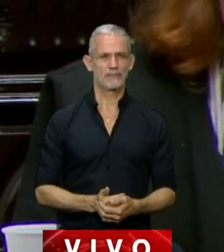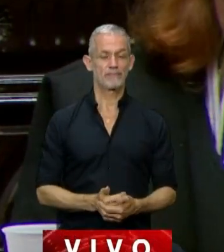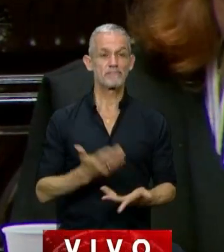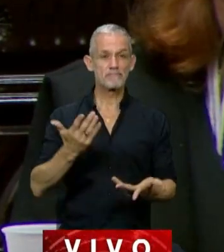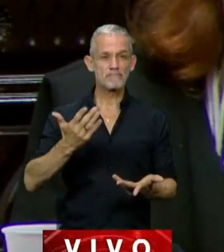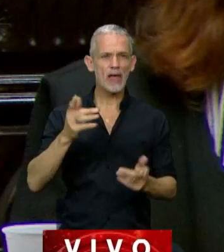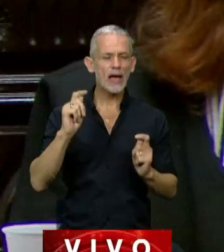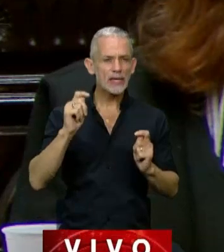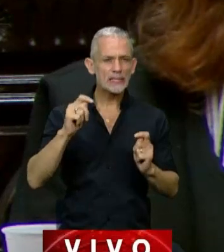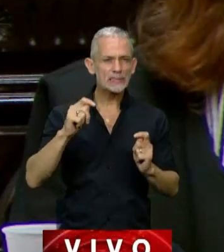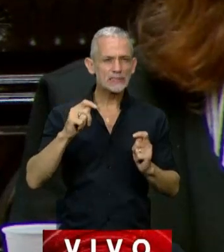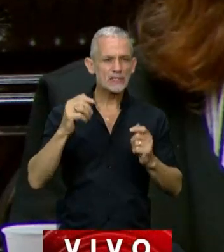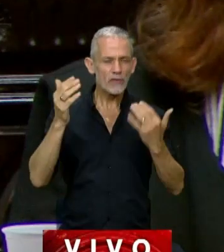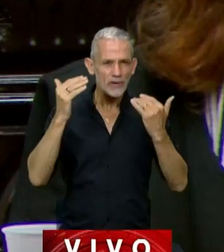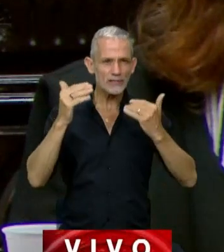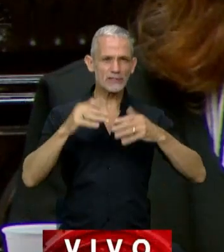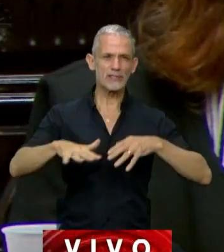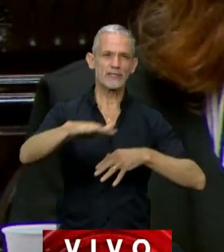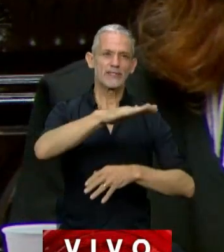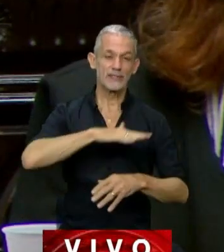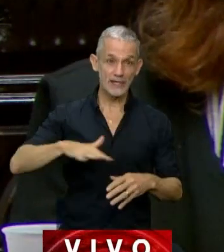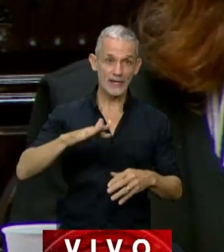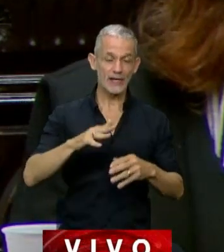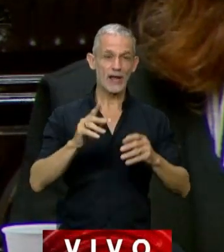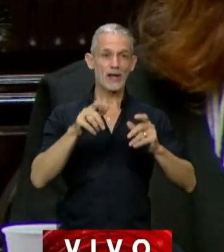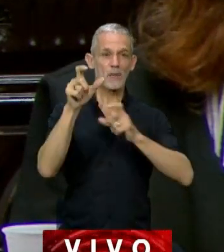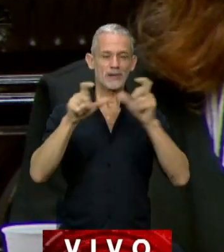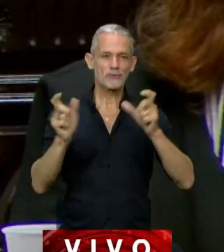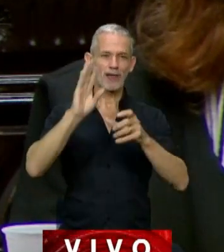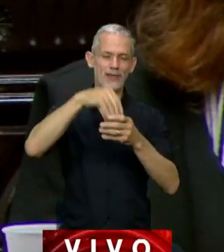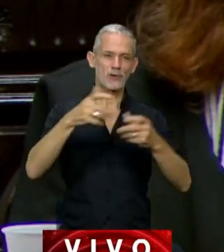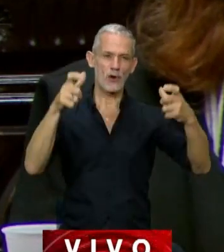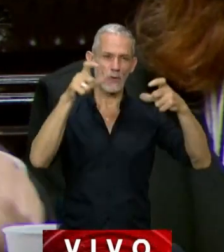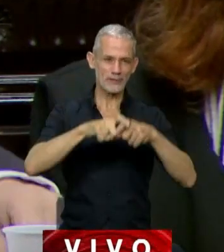a los miembros de la Comisión de Presupuesto y Hacienda